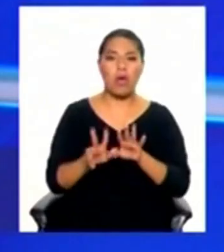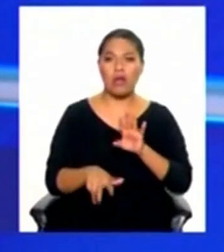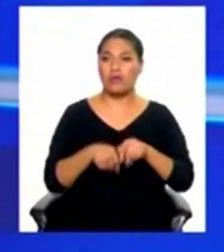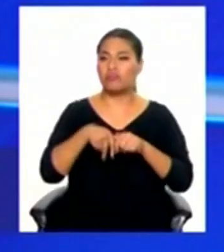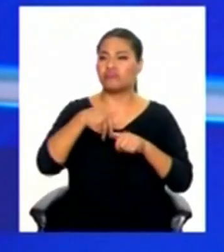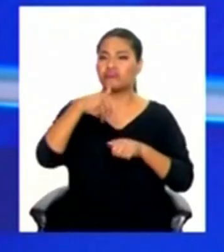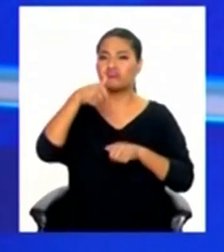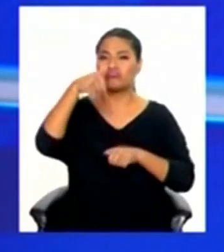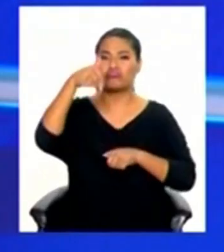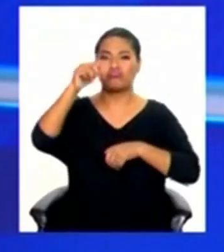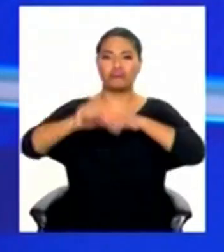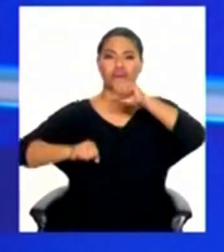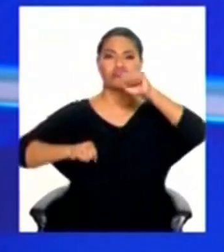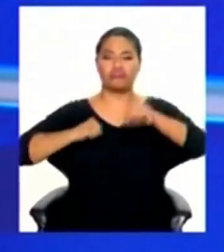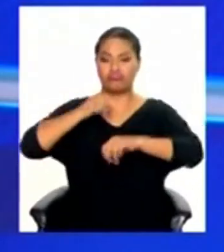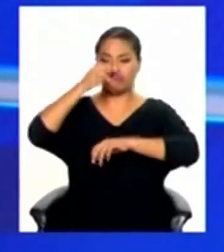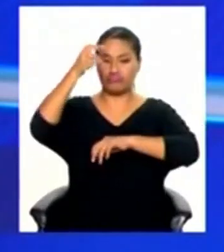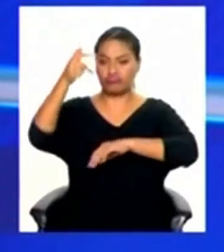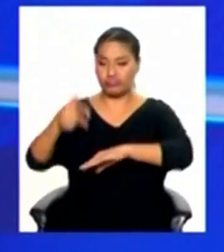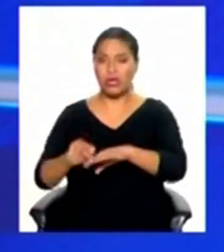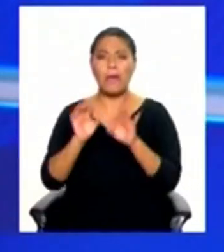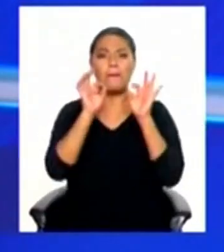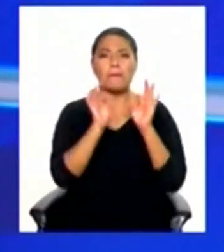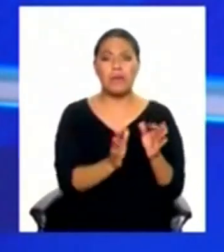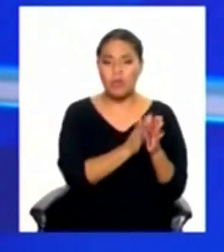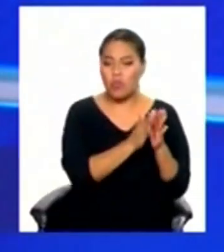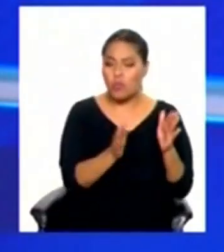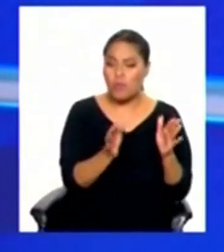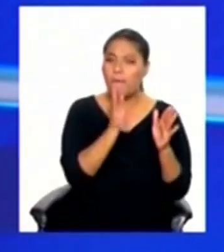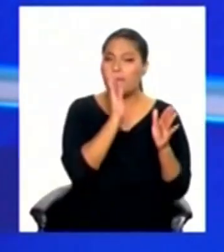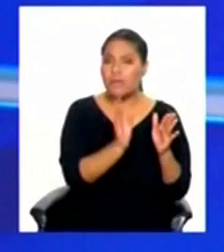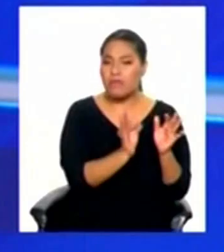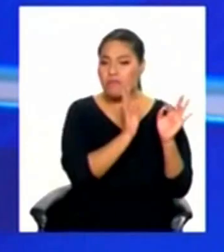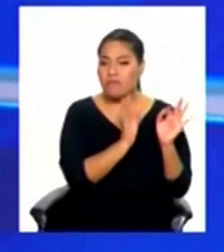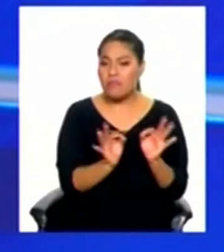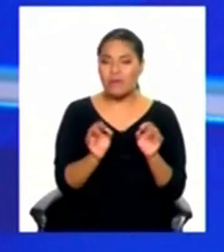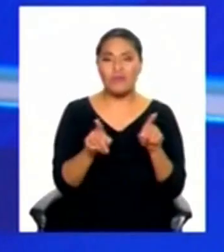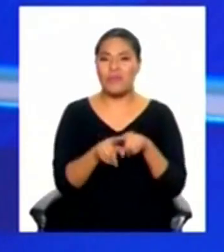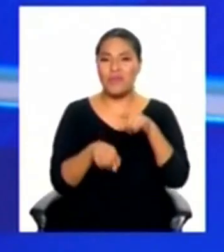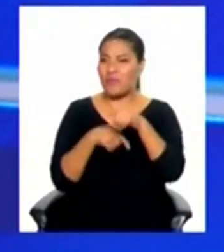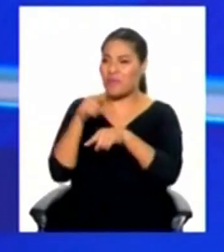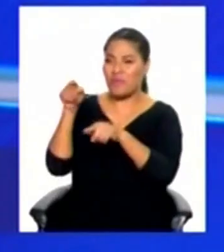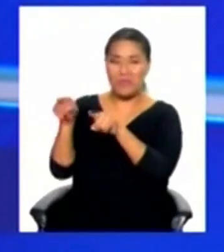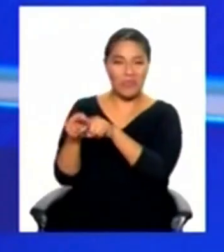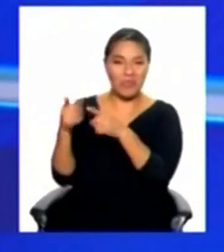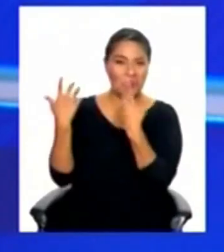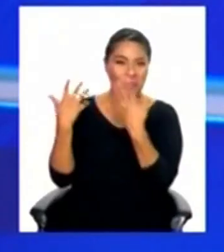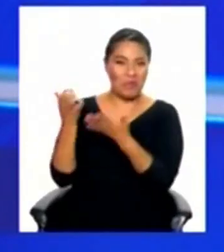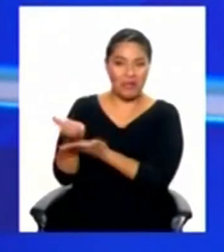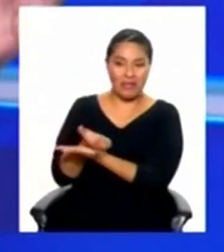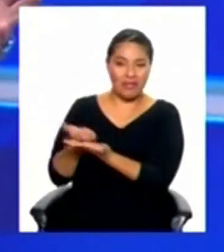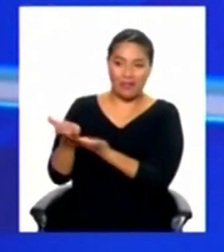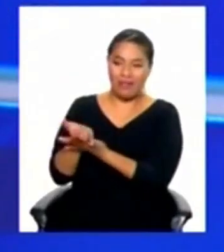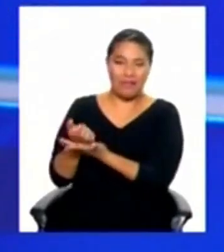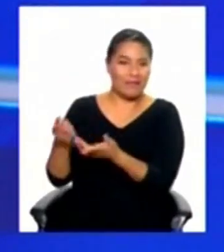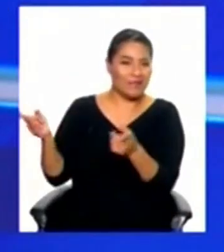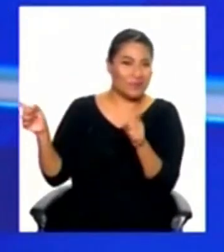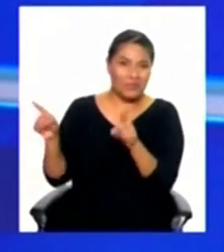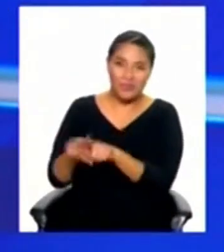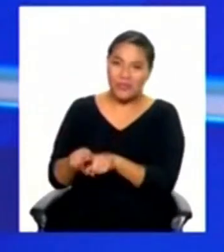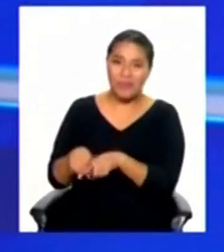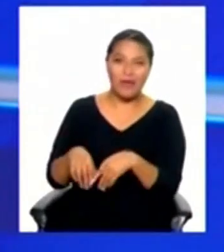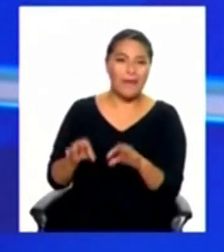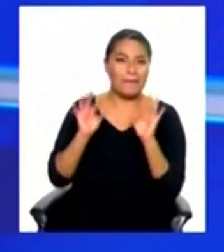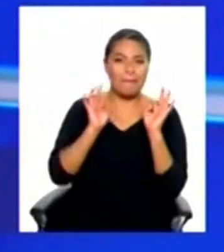siguen lo mismo no y en cambio Ya a nivel más gobiernos central